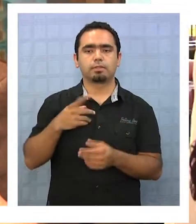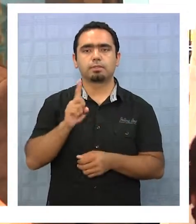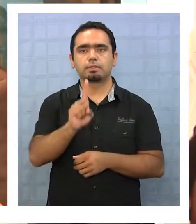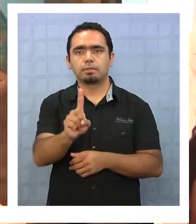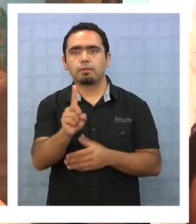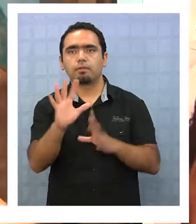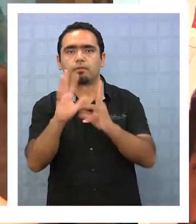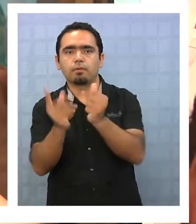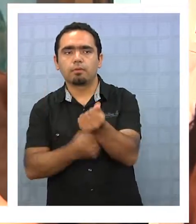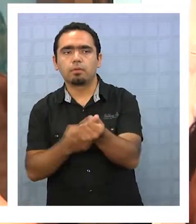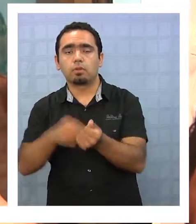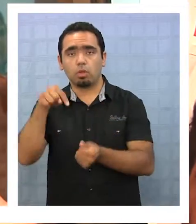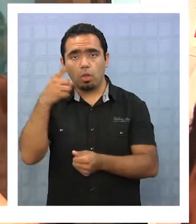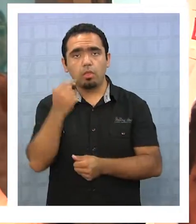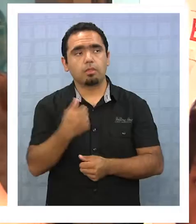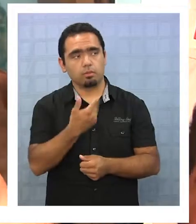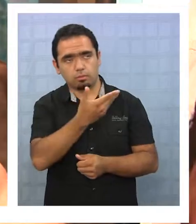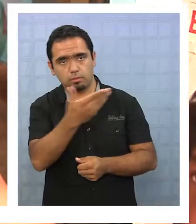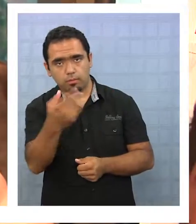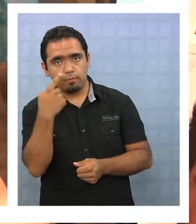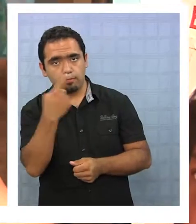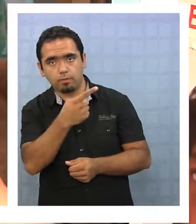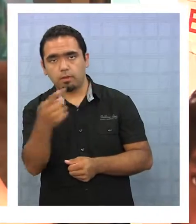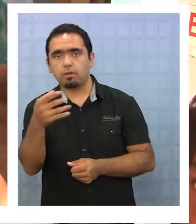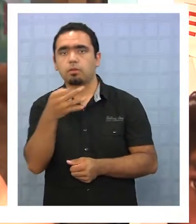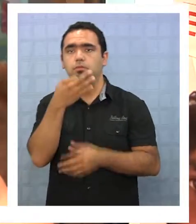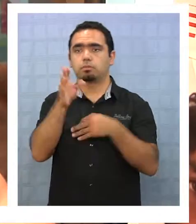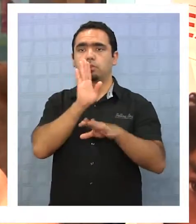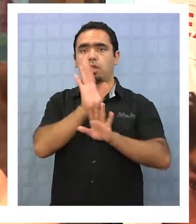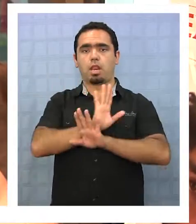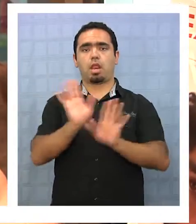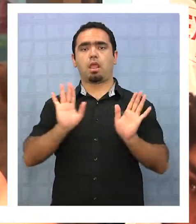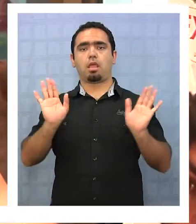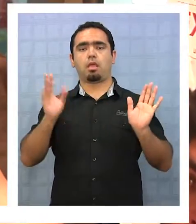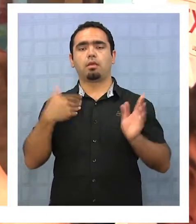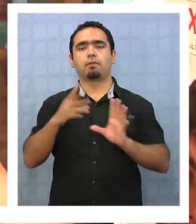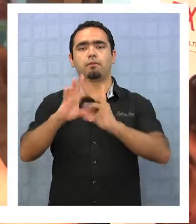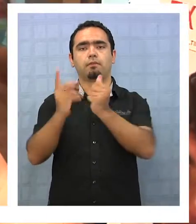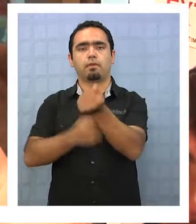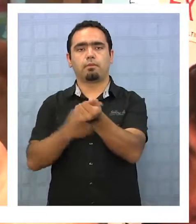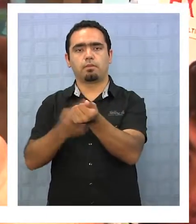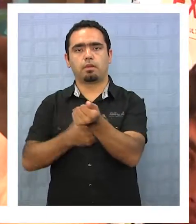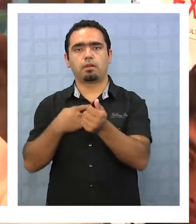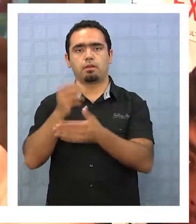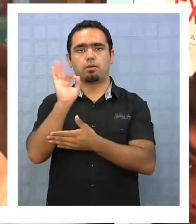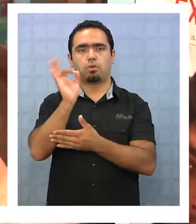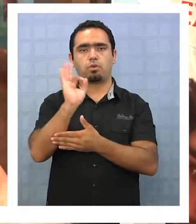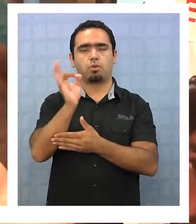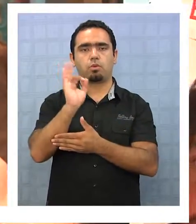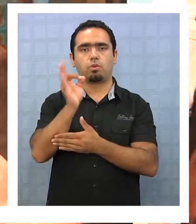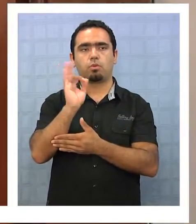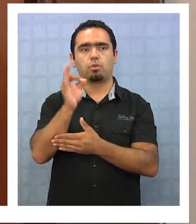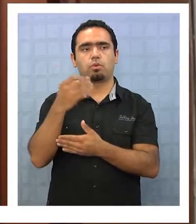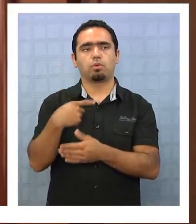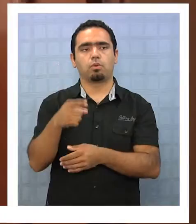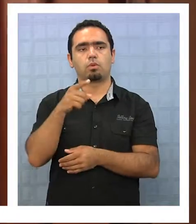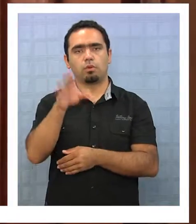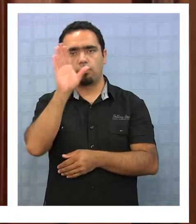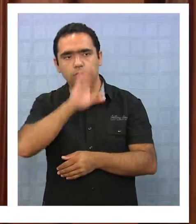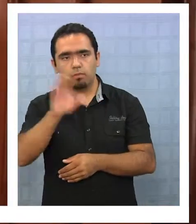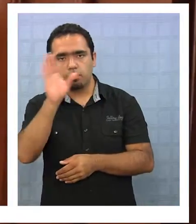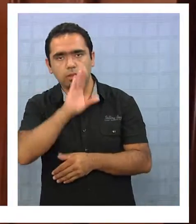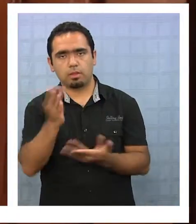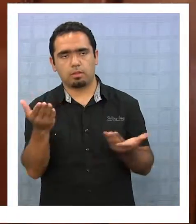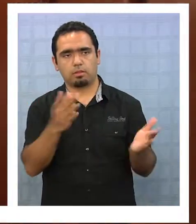y hoy día, incluso ustedes vieron, trató de negar la participación de la familia en esta reunión de coordinación de la búsqueda de José